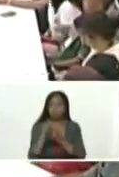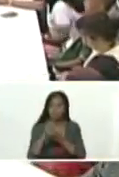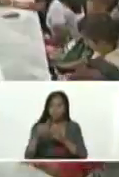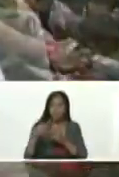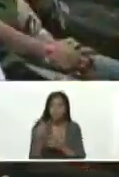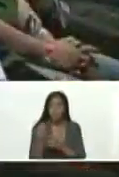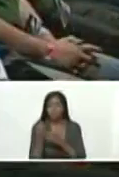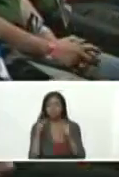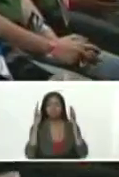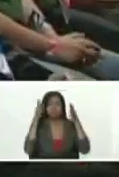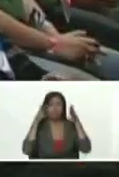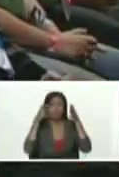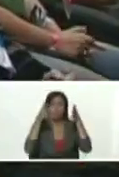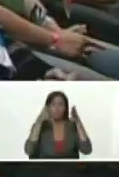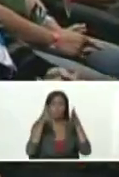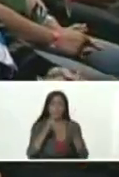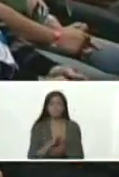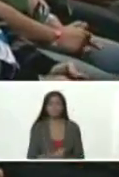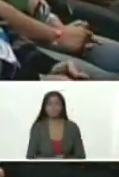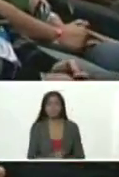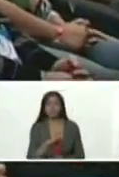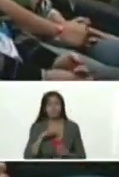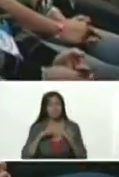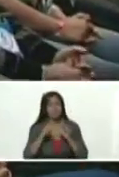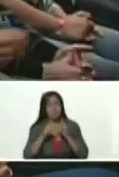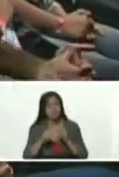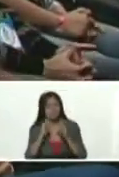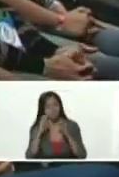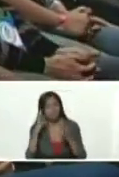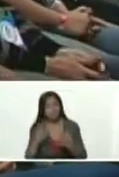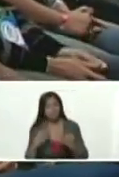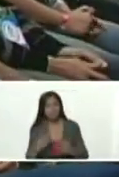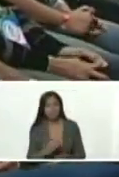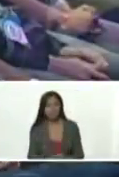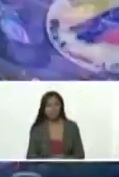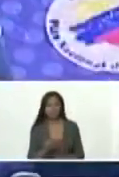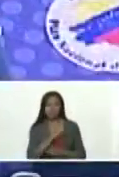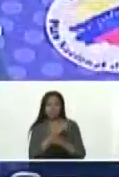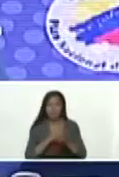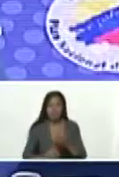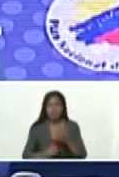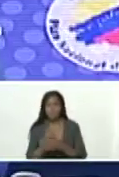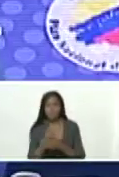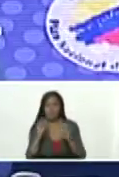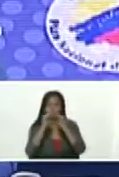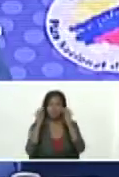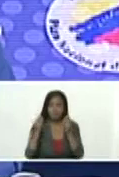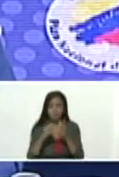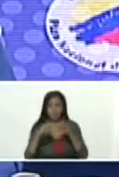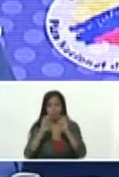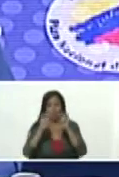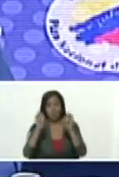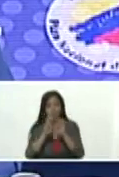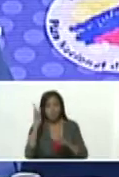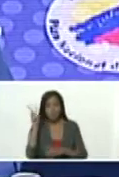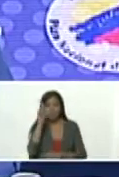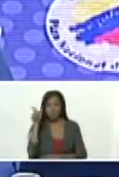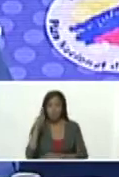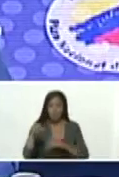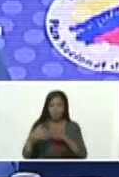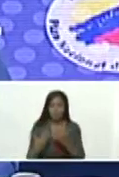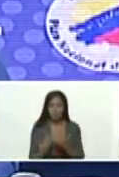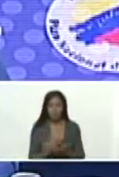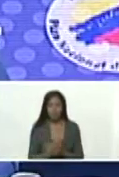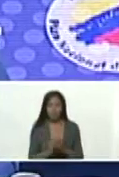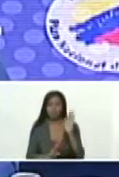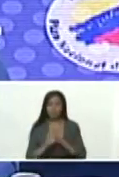Post-Alfabetización. Así hay que continuar, precisamente, fortaleciendo todo el sistema educativo venezolano que